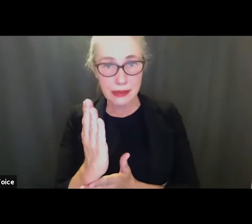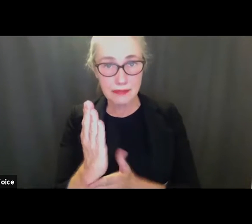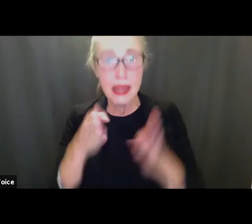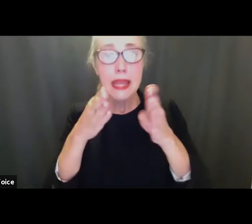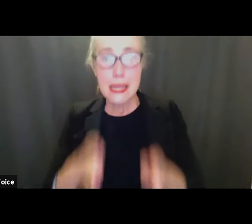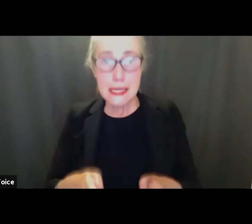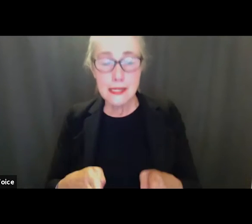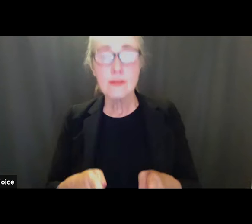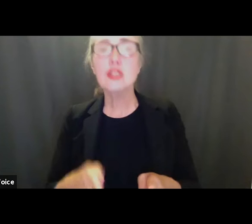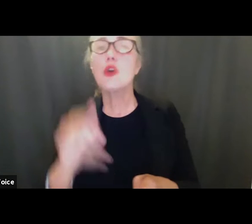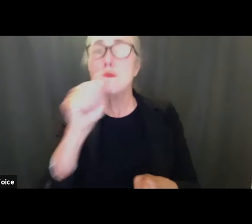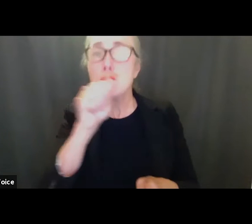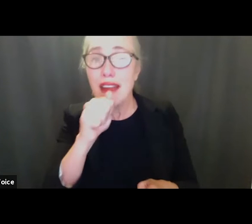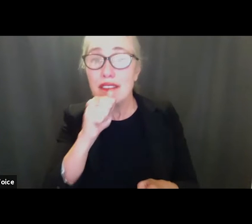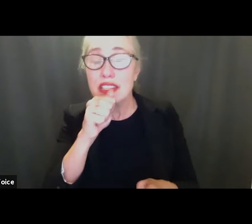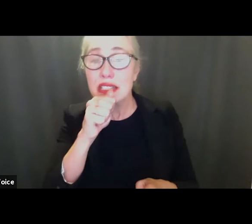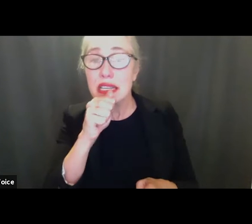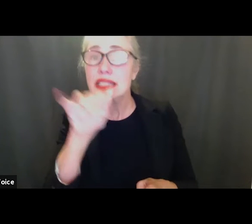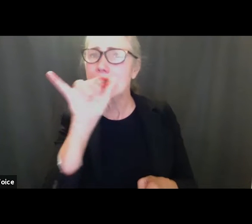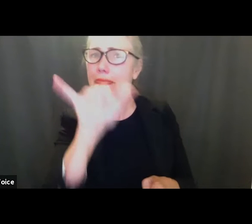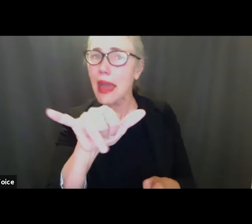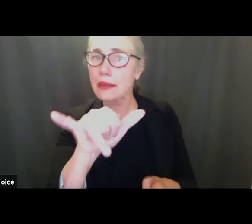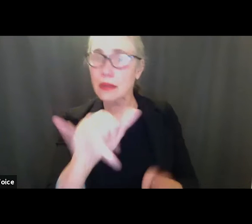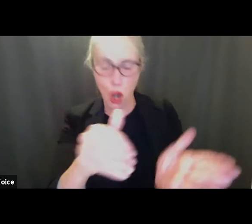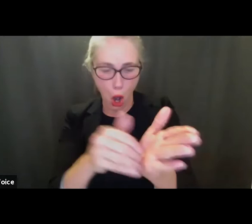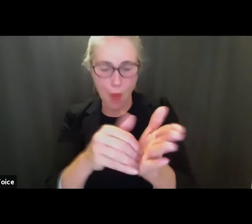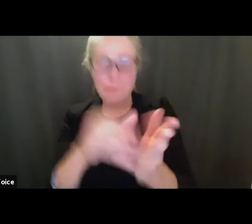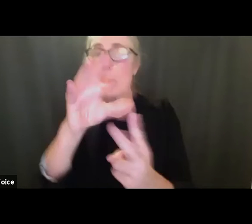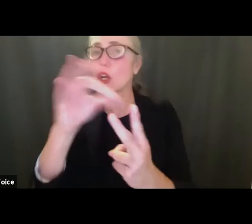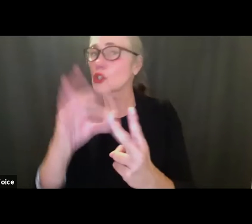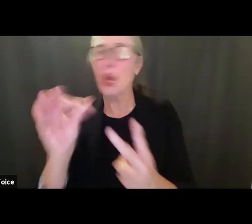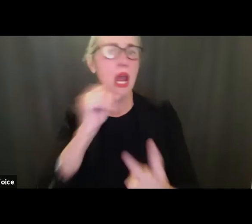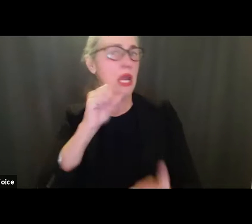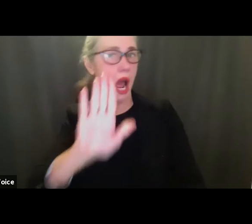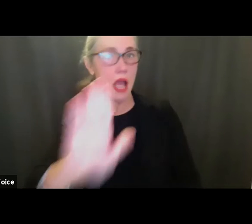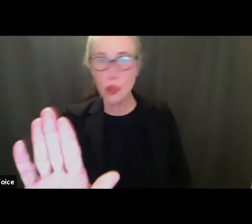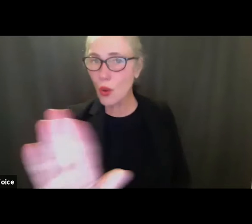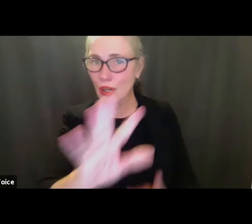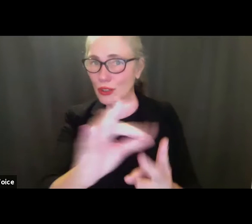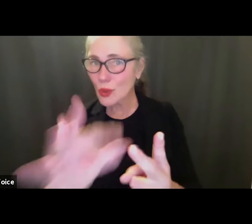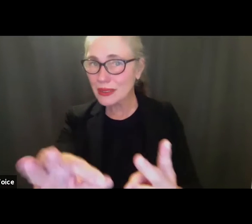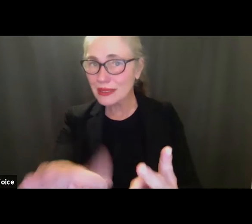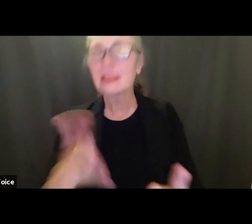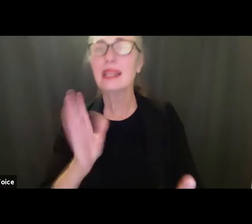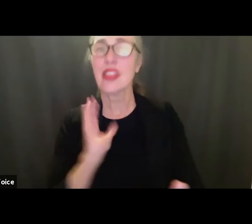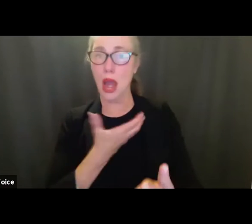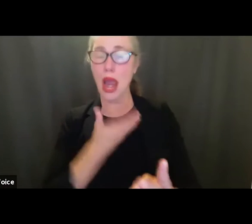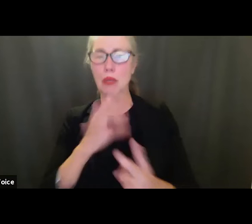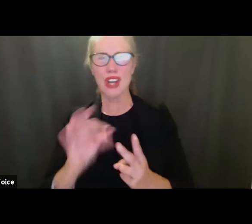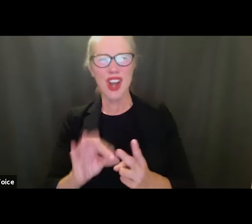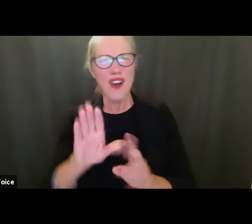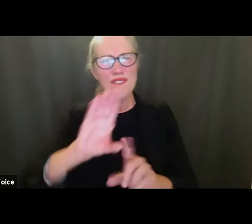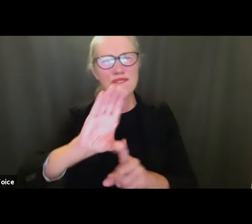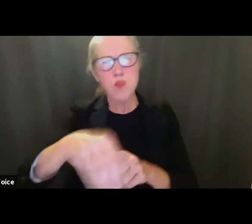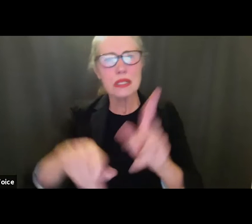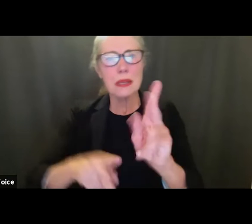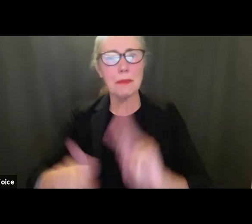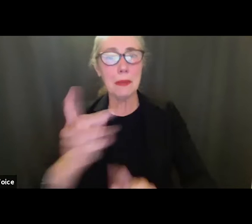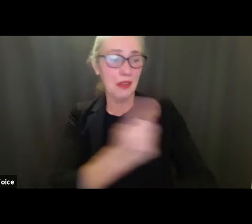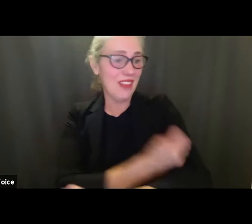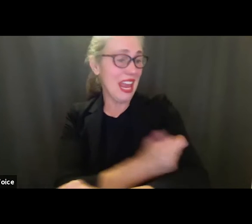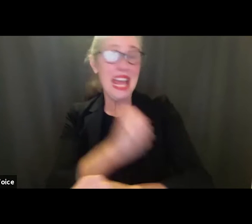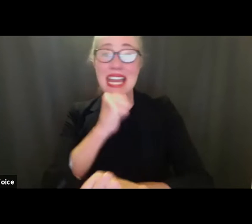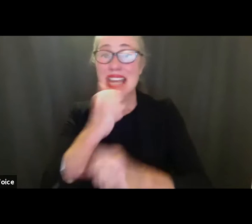tomaron un juramento para respetar la Constitución y nuestras decisiones médicas no son suyas.